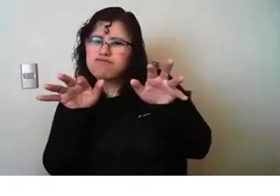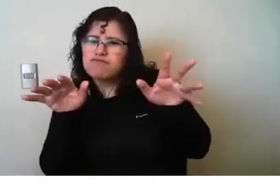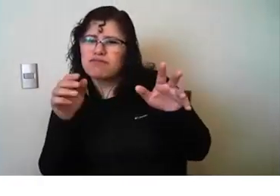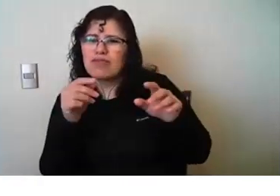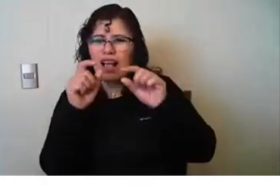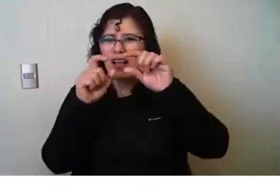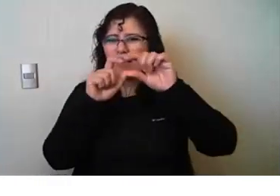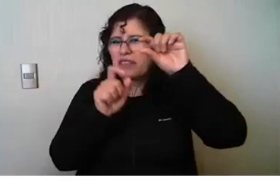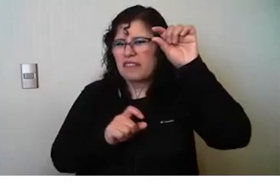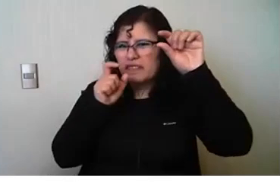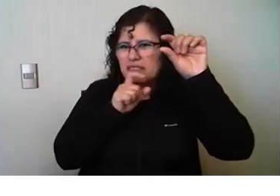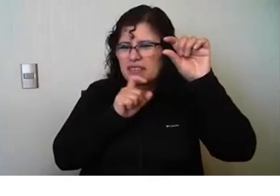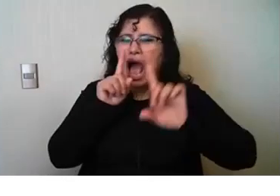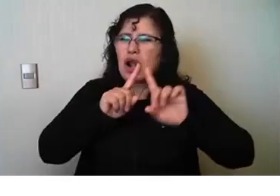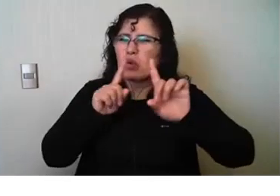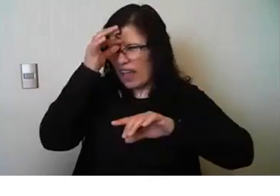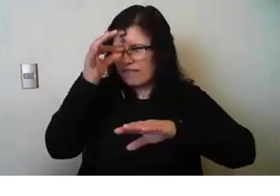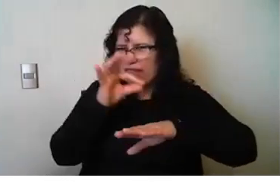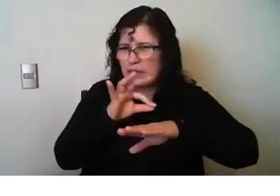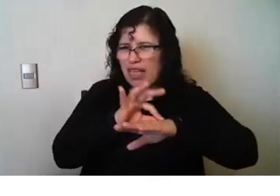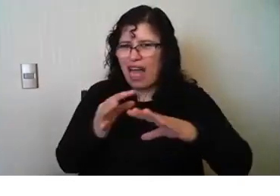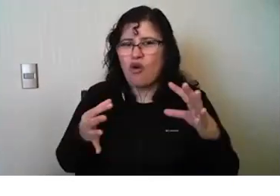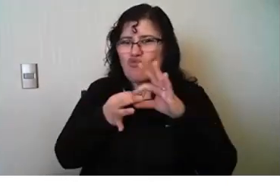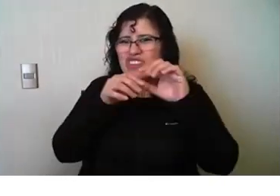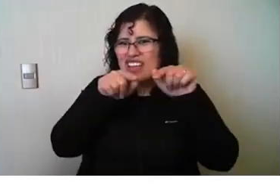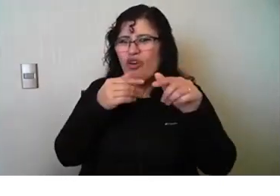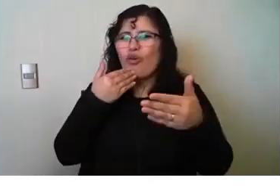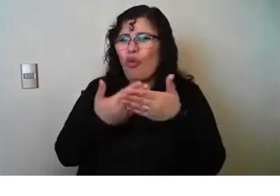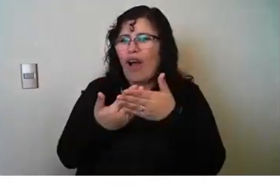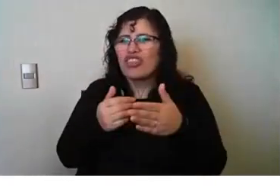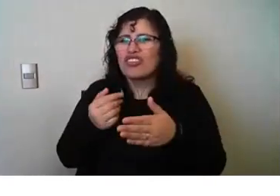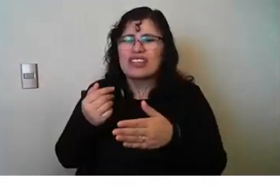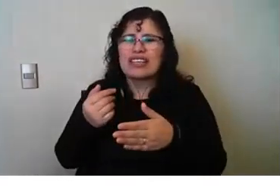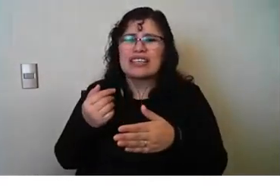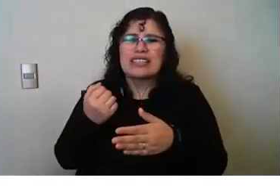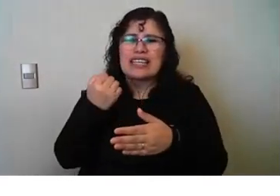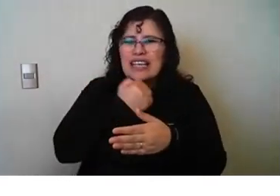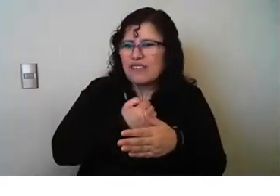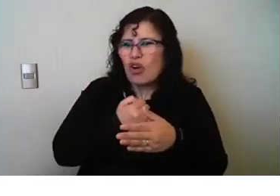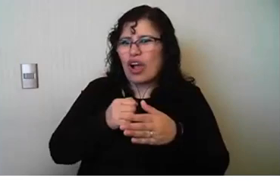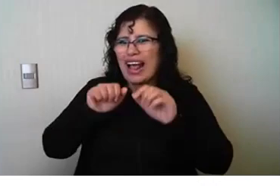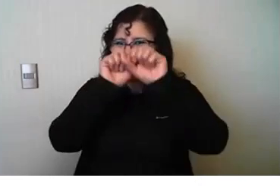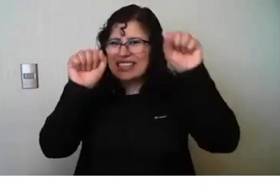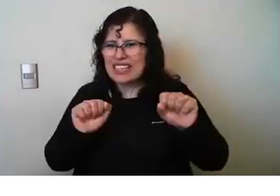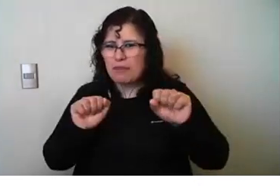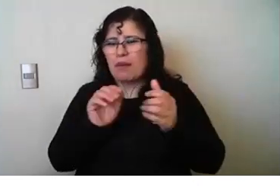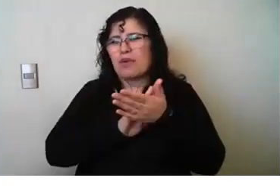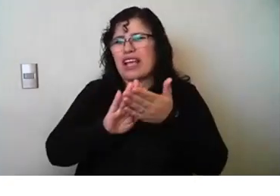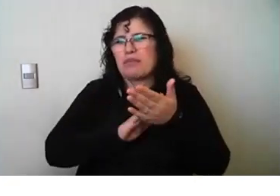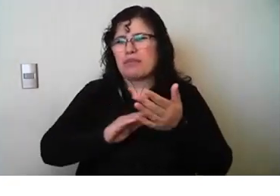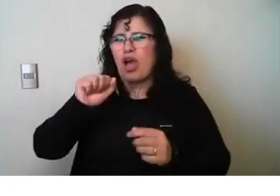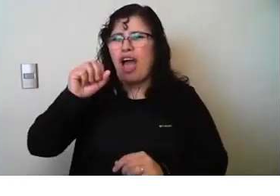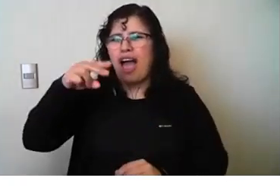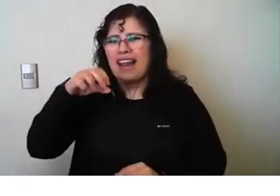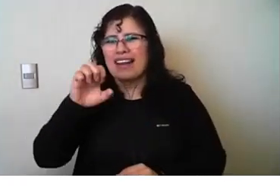patologías que pudieran tener estos sistemas de irrigación, ¿cierto? como aneurismas,